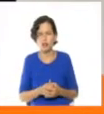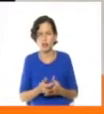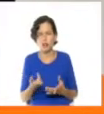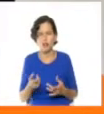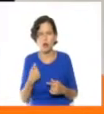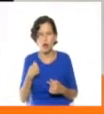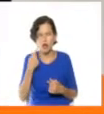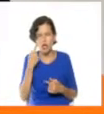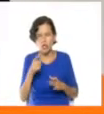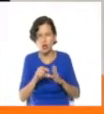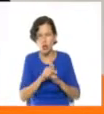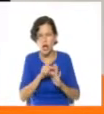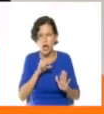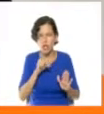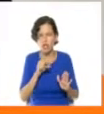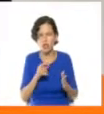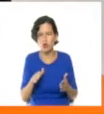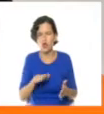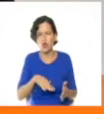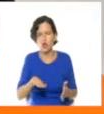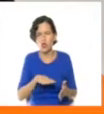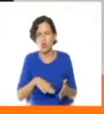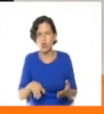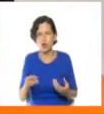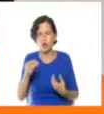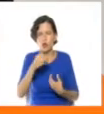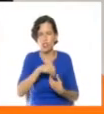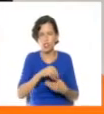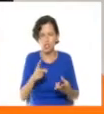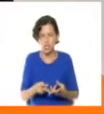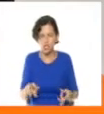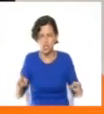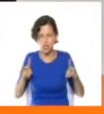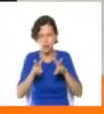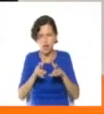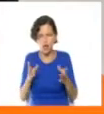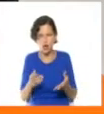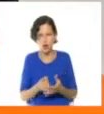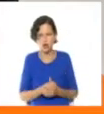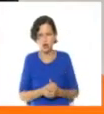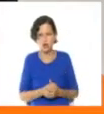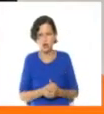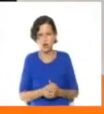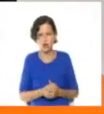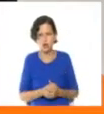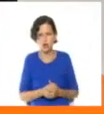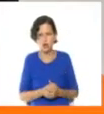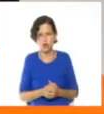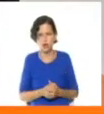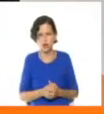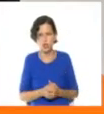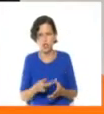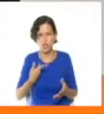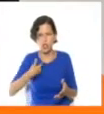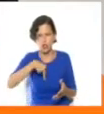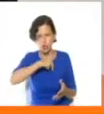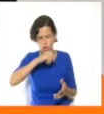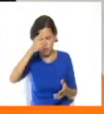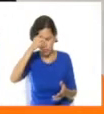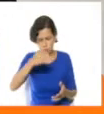buscar, que en este caso nos vamos a afianzar en esos artículos donde vamos a insertar ese